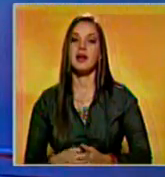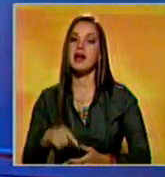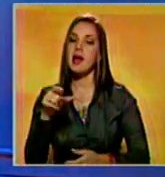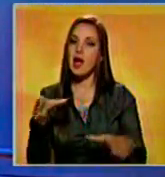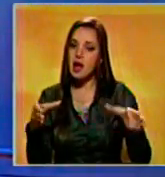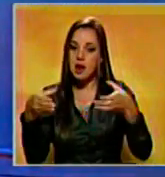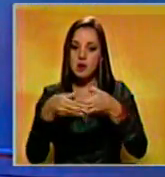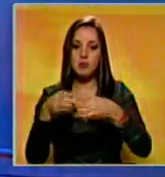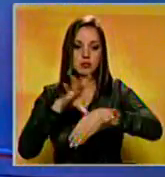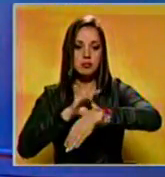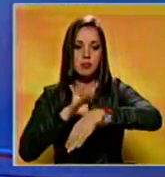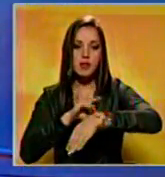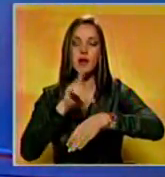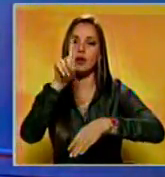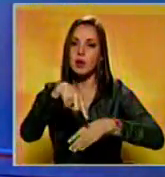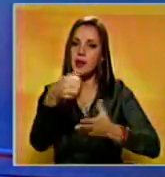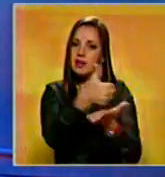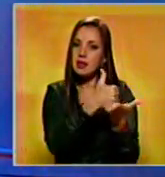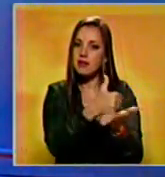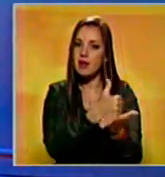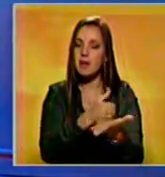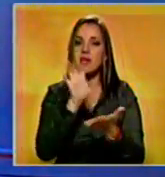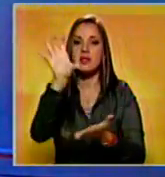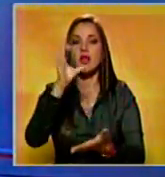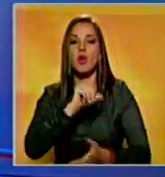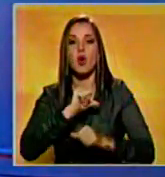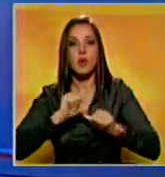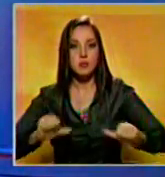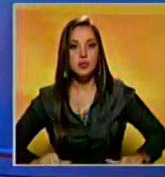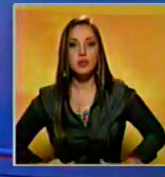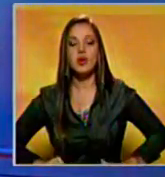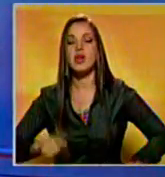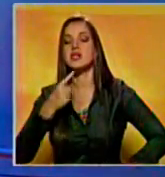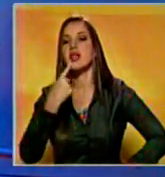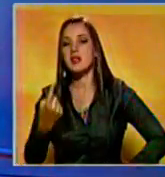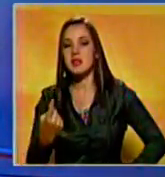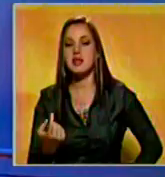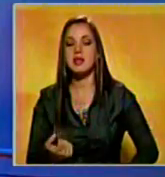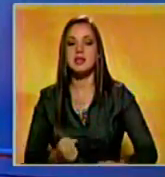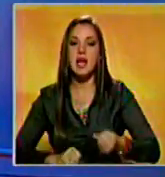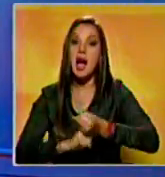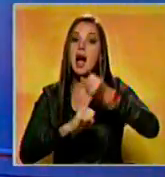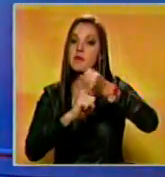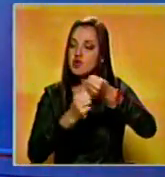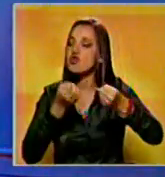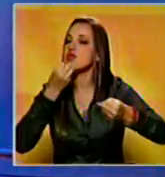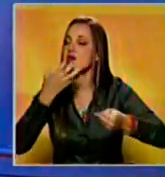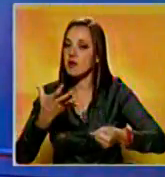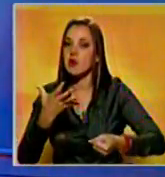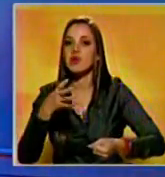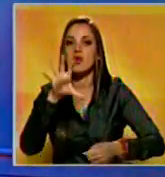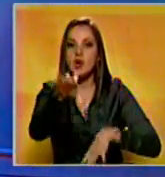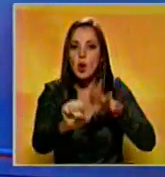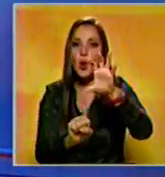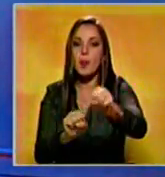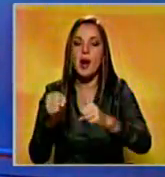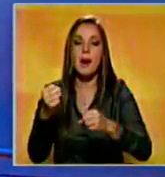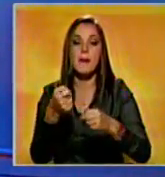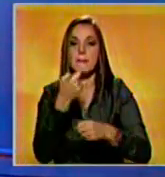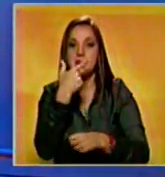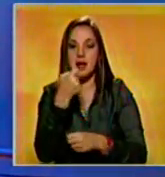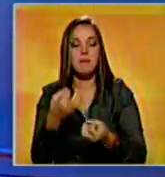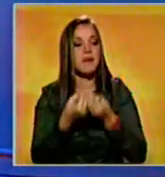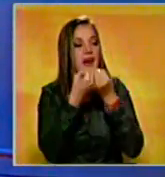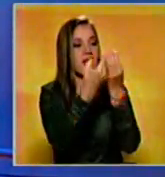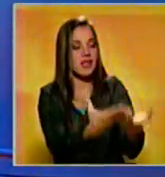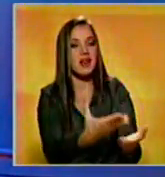y el gremio médico y farmacéutico del estado portuguesa se pronunció en apoyo al sistema integrado del acceso al medicamento para garantizar el suministro a